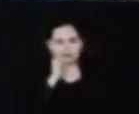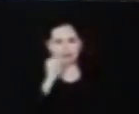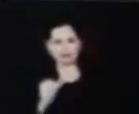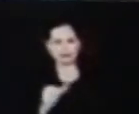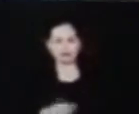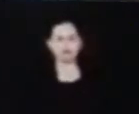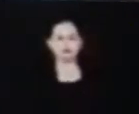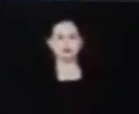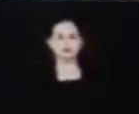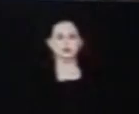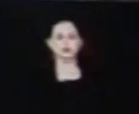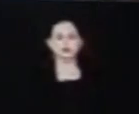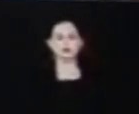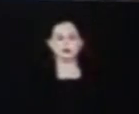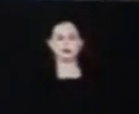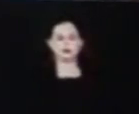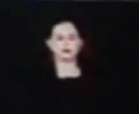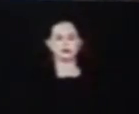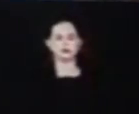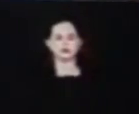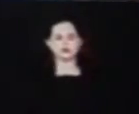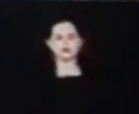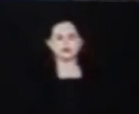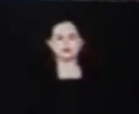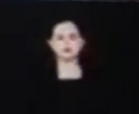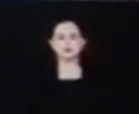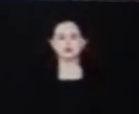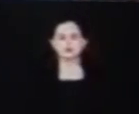También vamos a evitar